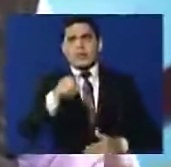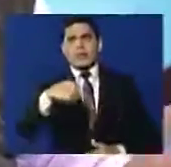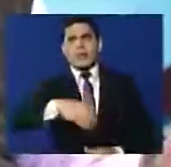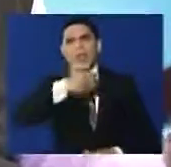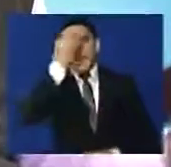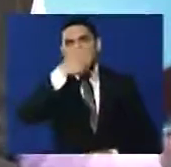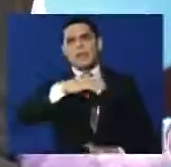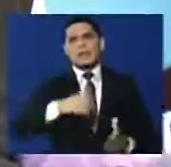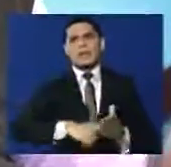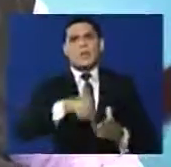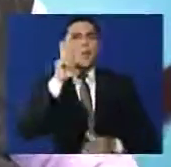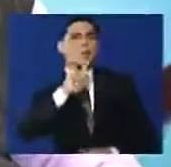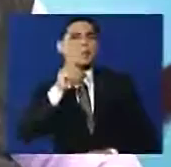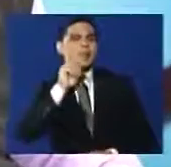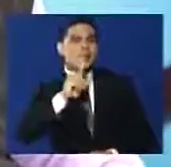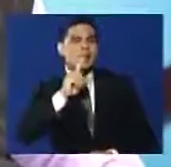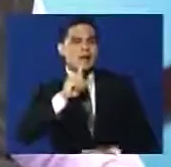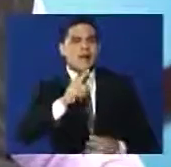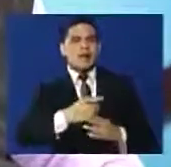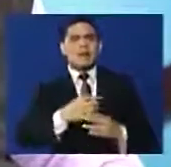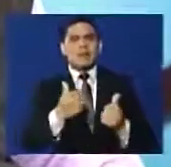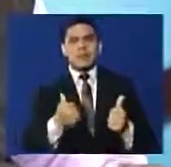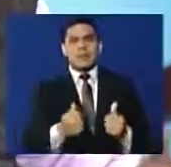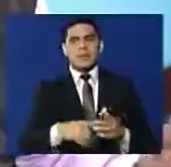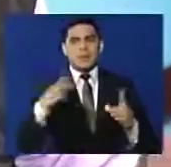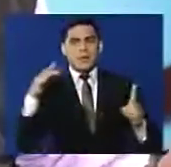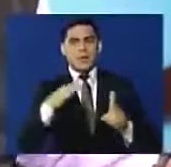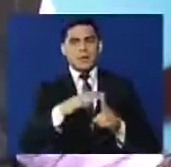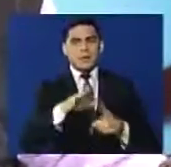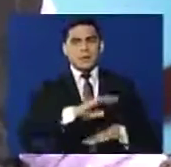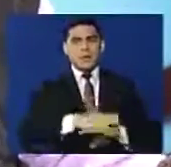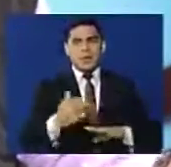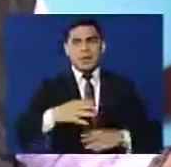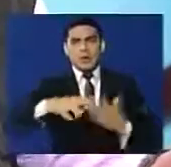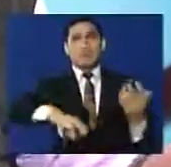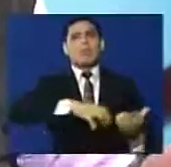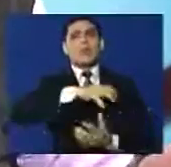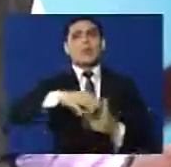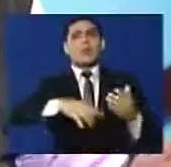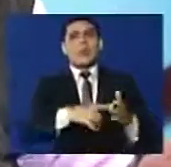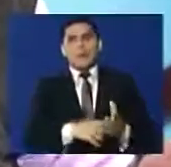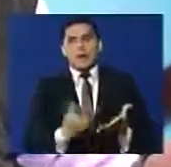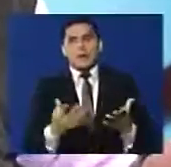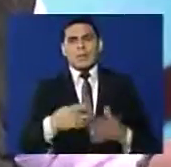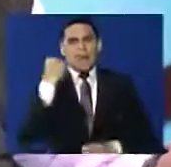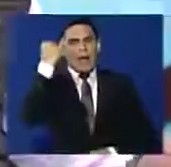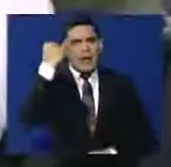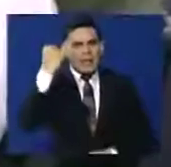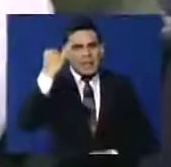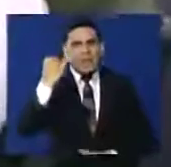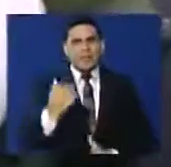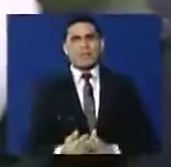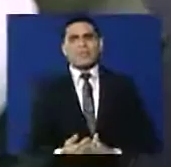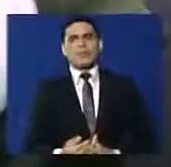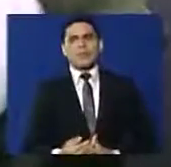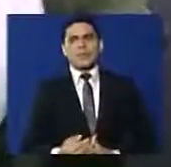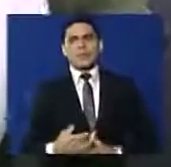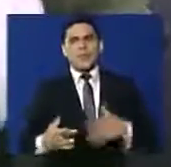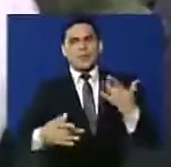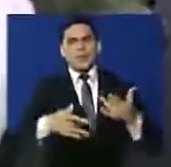que fue una inspiración producto de la crisis. Claro. Producto de la... Una idea. De una